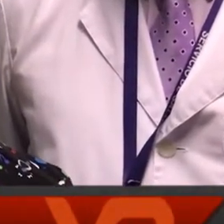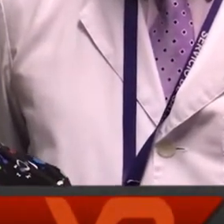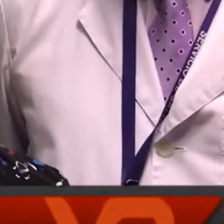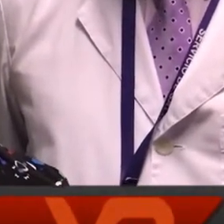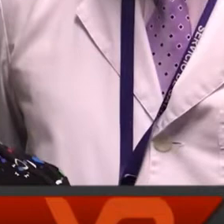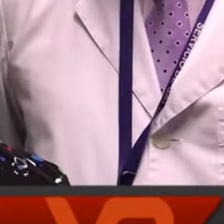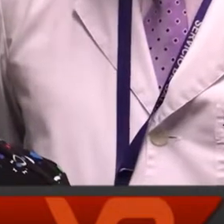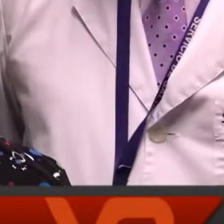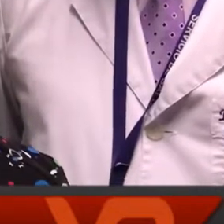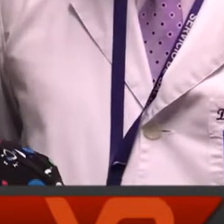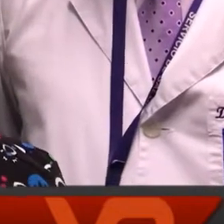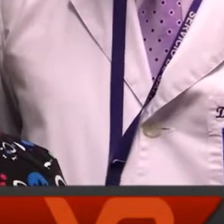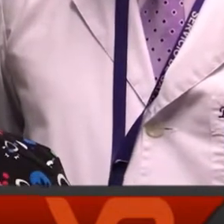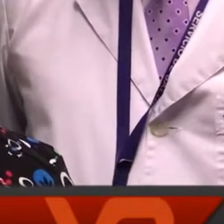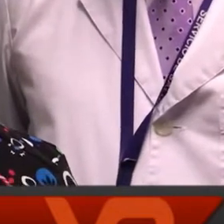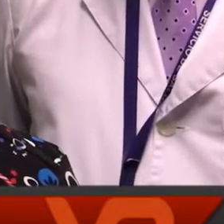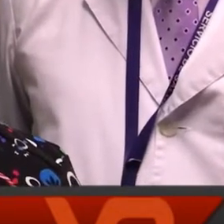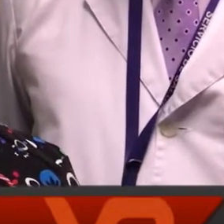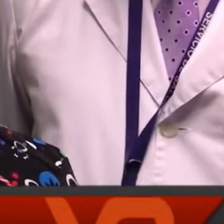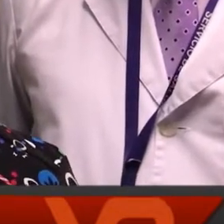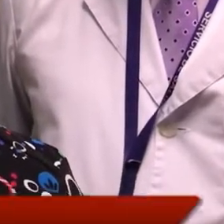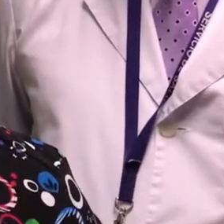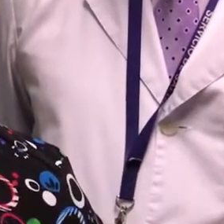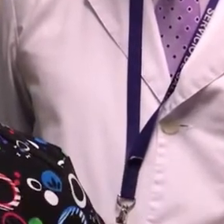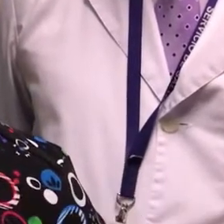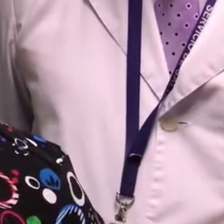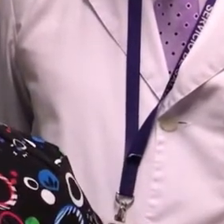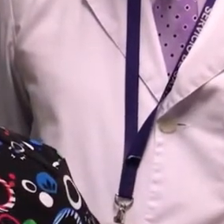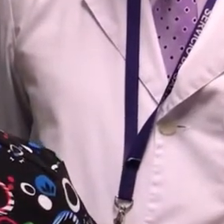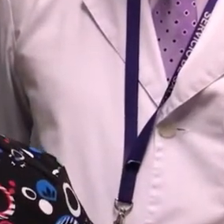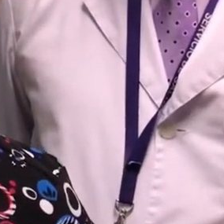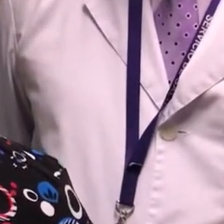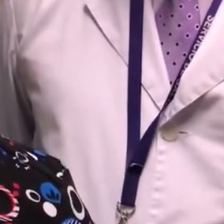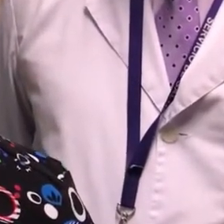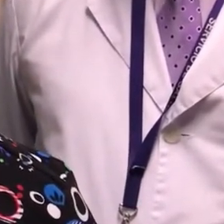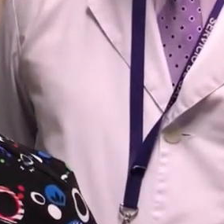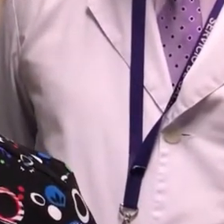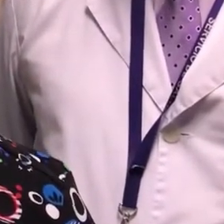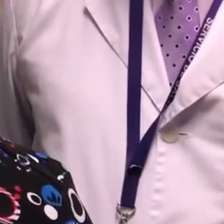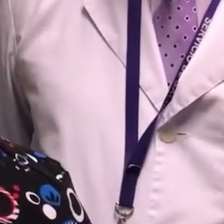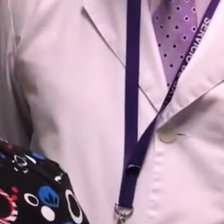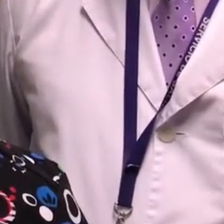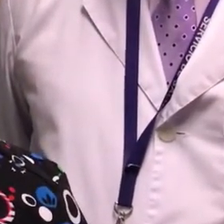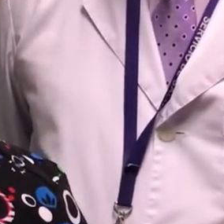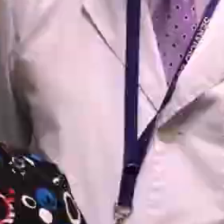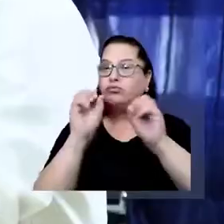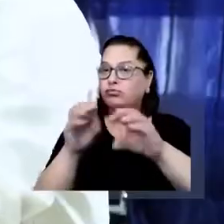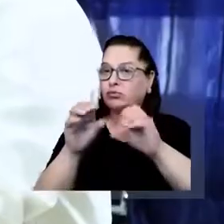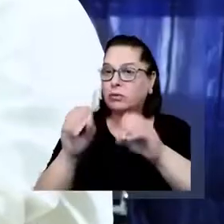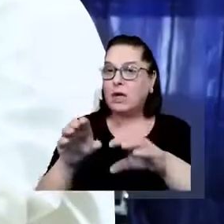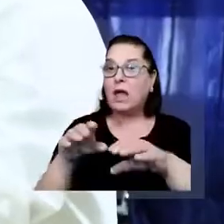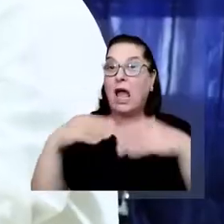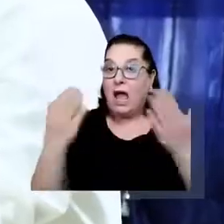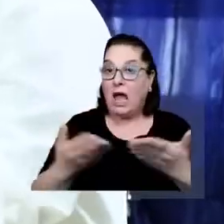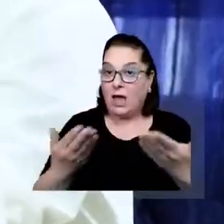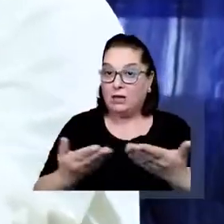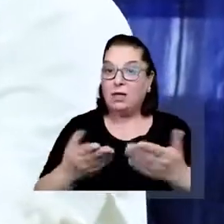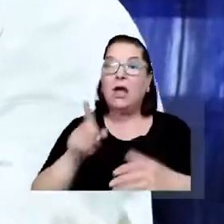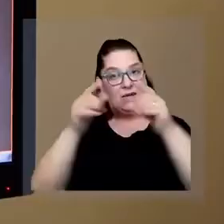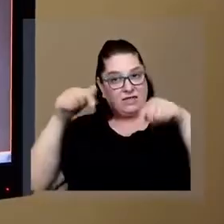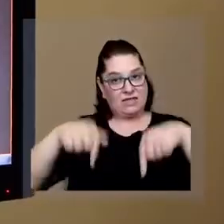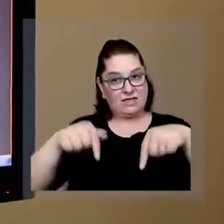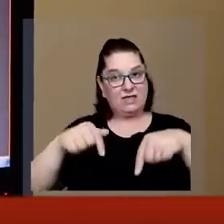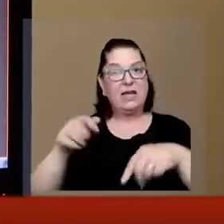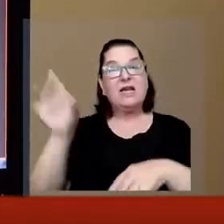poder aportar de ser un granito de arena imagen pabellón ya del fondo de la atención hospitalaria en general los 99